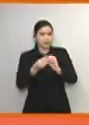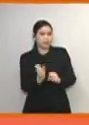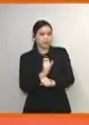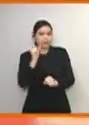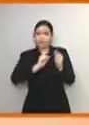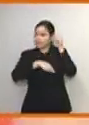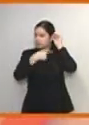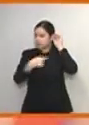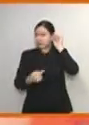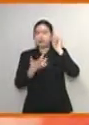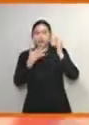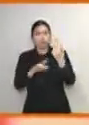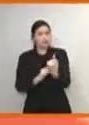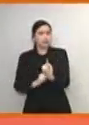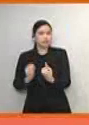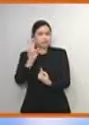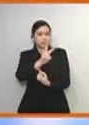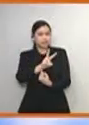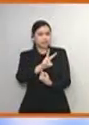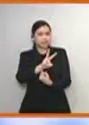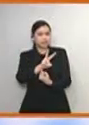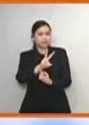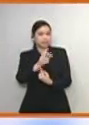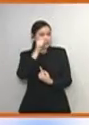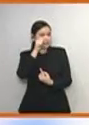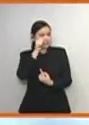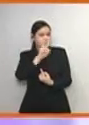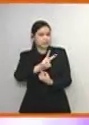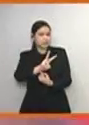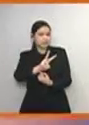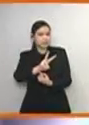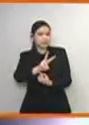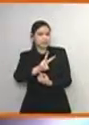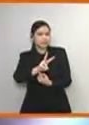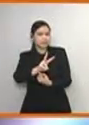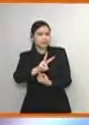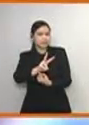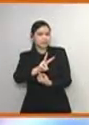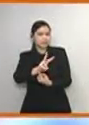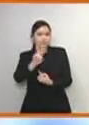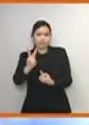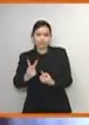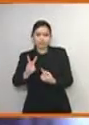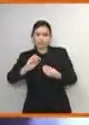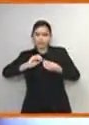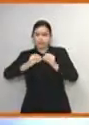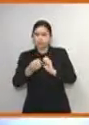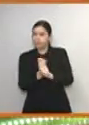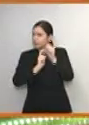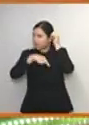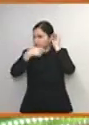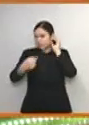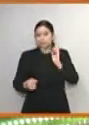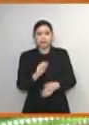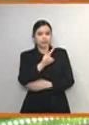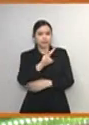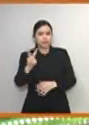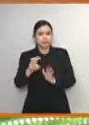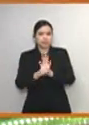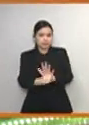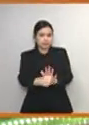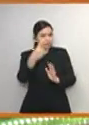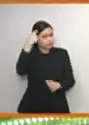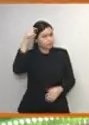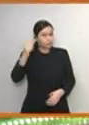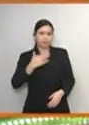para la diaria, suerte. Y este es el 2. Segundo dígito, atentos. Y este es el 2. El número ganador en la diaria es el 22